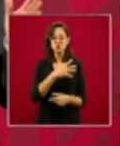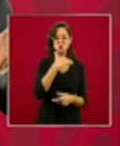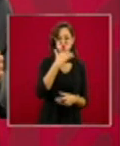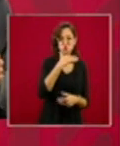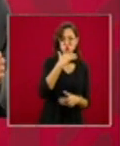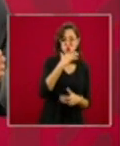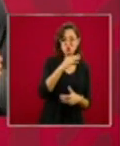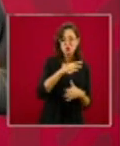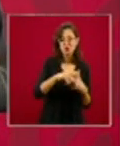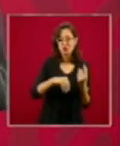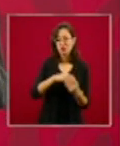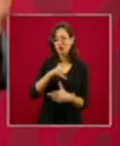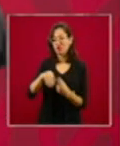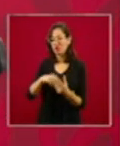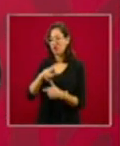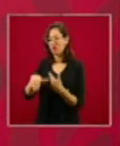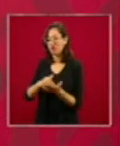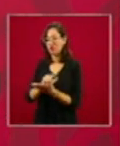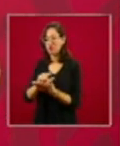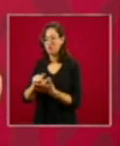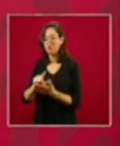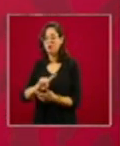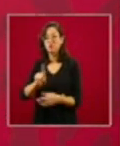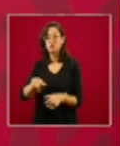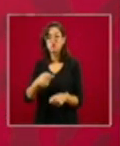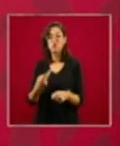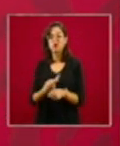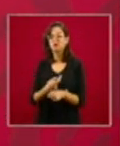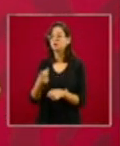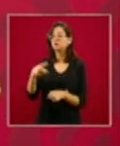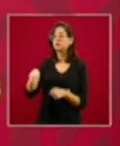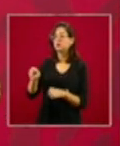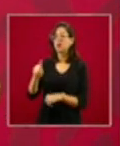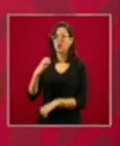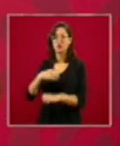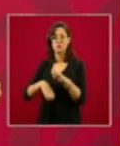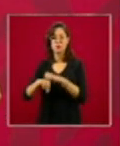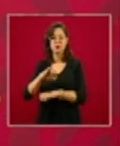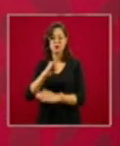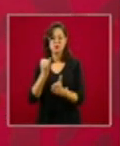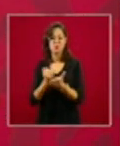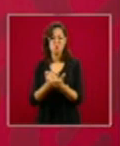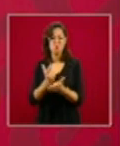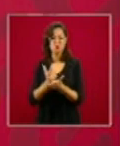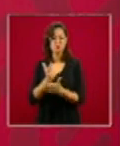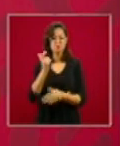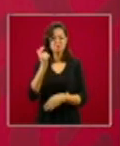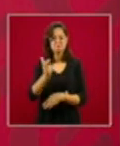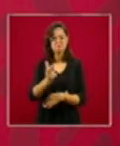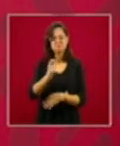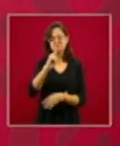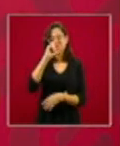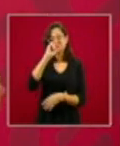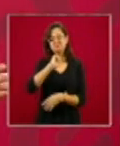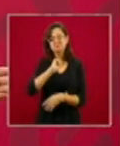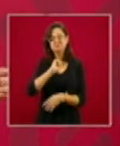y que en buena medida lo que cuesta hacer una elección se debe a la desconfianza